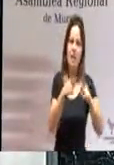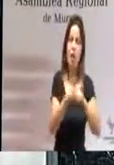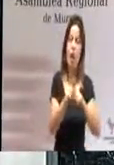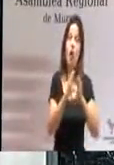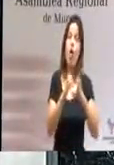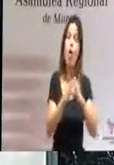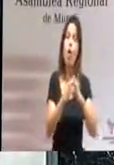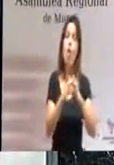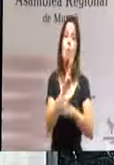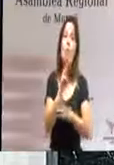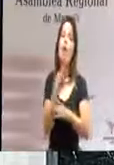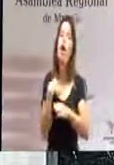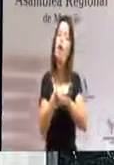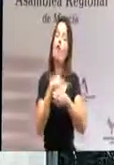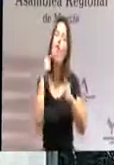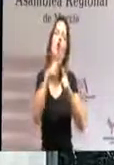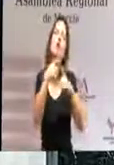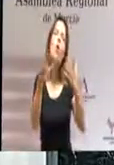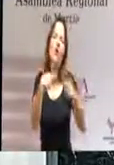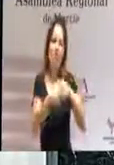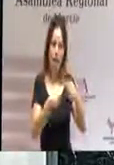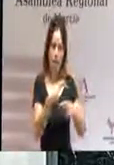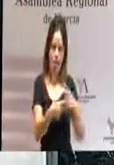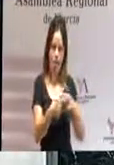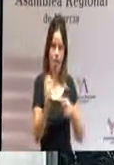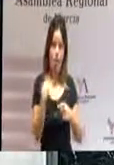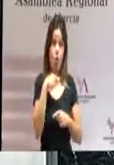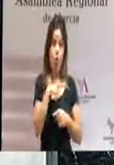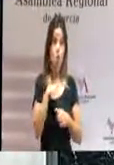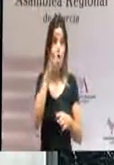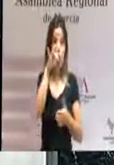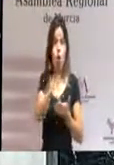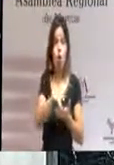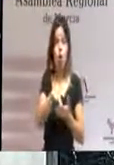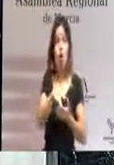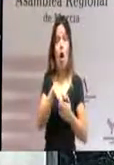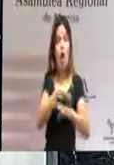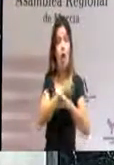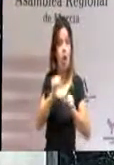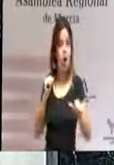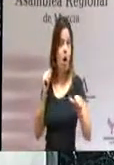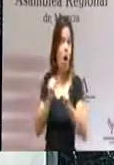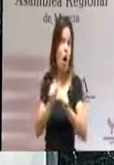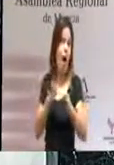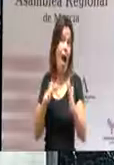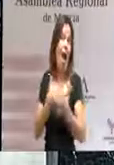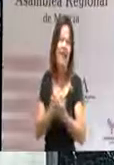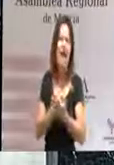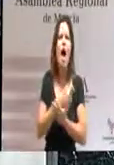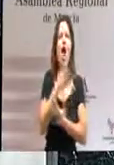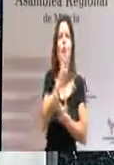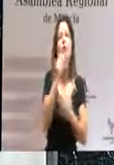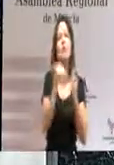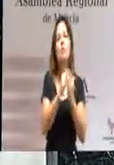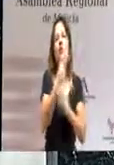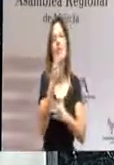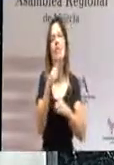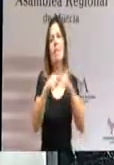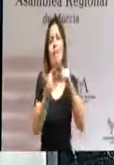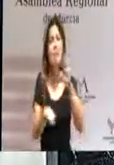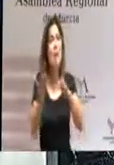Popular gobierna para las familias. Desde que usted gobierna, señor presidente, más de 2.400 familias han visto cómo